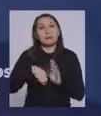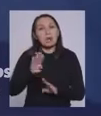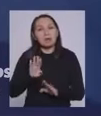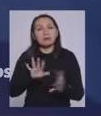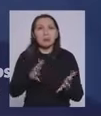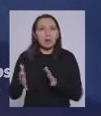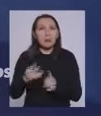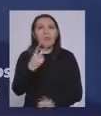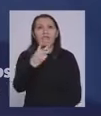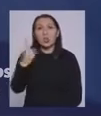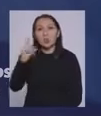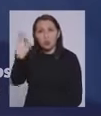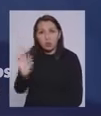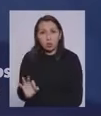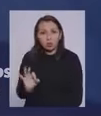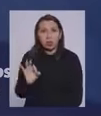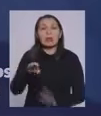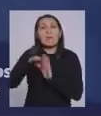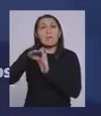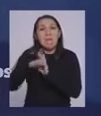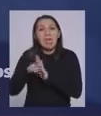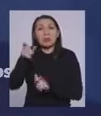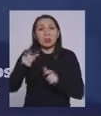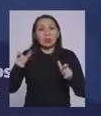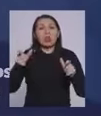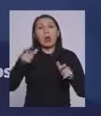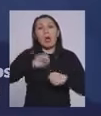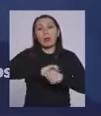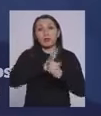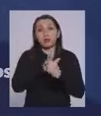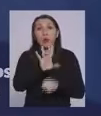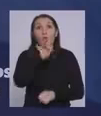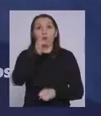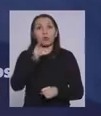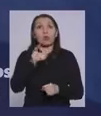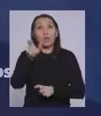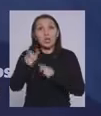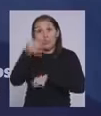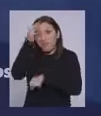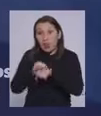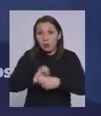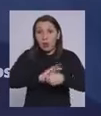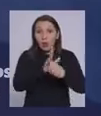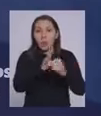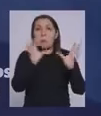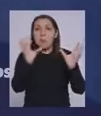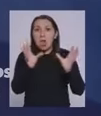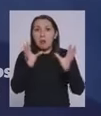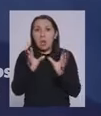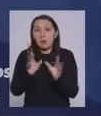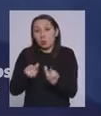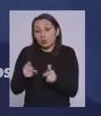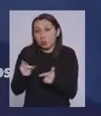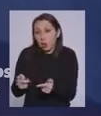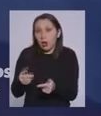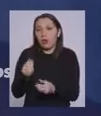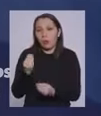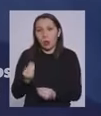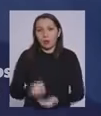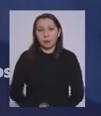un 21% de menos casos confirmados. O sea, están disminuyendo los casos confirmados en Chile, afortunadamente.